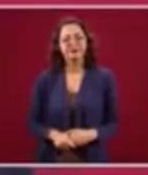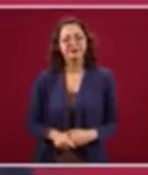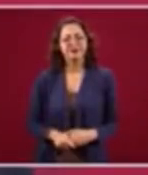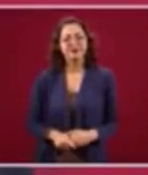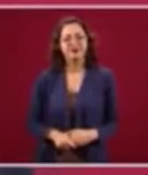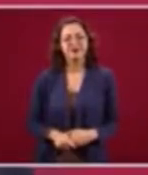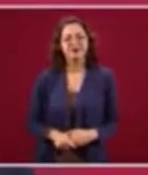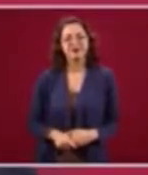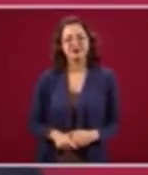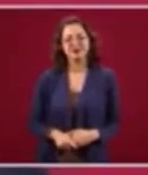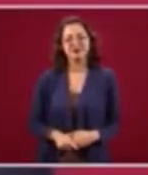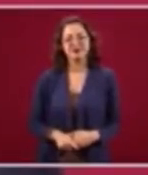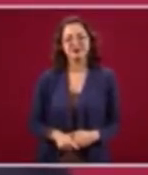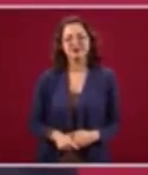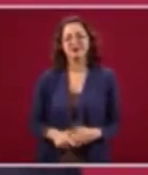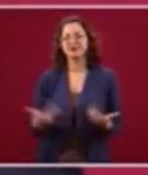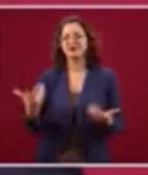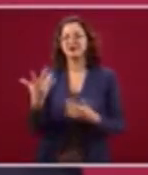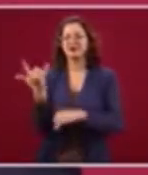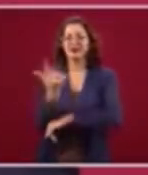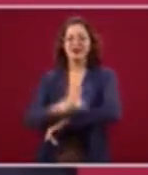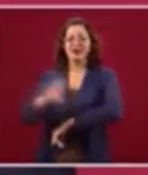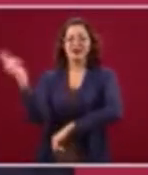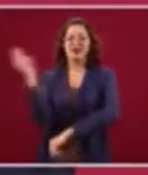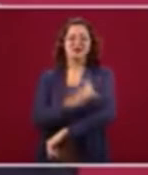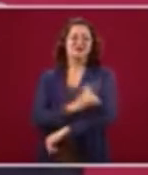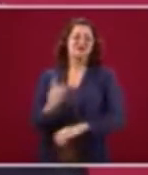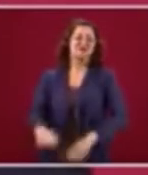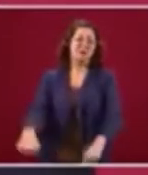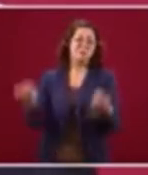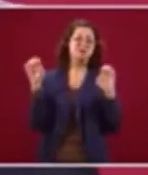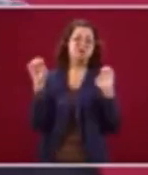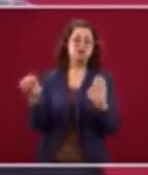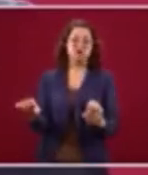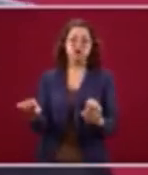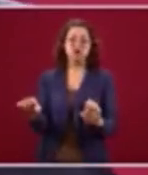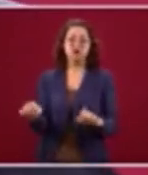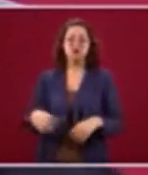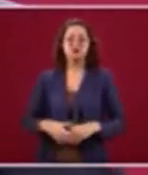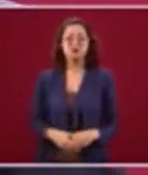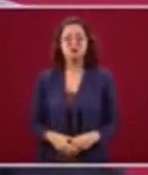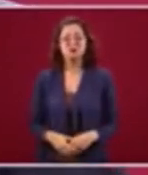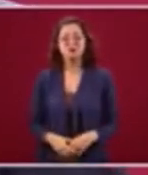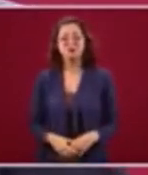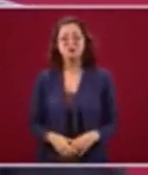comprar un avión lujosísimo?